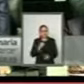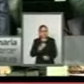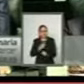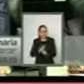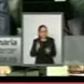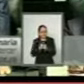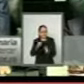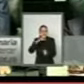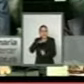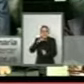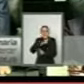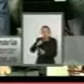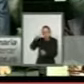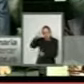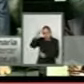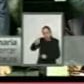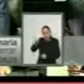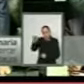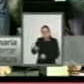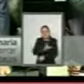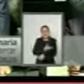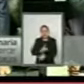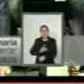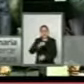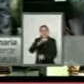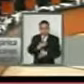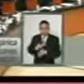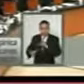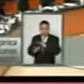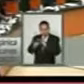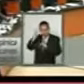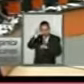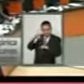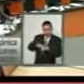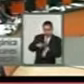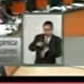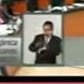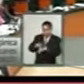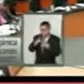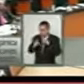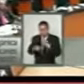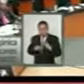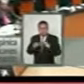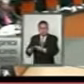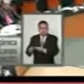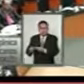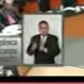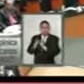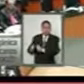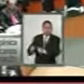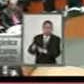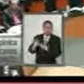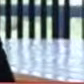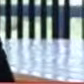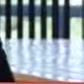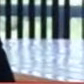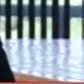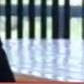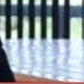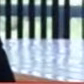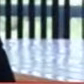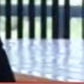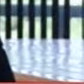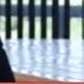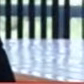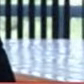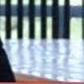pidieron que no fuera la mesa directiva en el Pleno quien decidiera esto, sino que fuera la Junta de Coordinación Política. Entonces, bueno, se llevó a la Junta de Coordinación